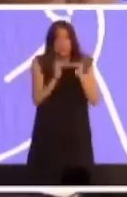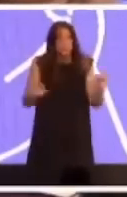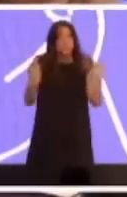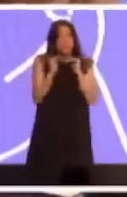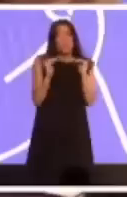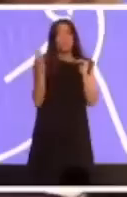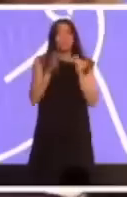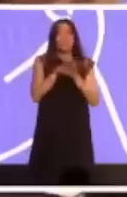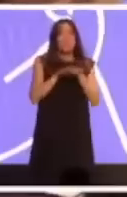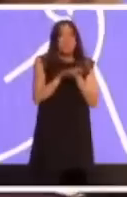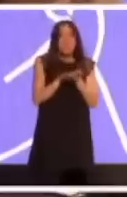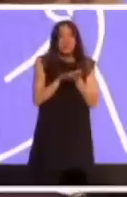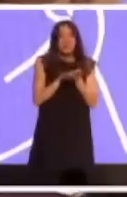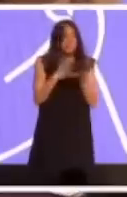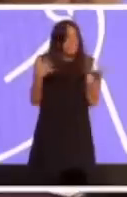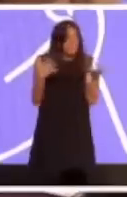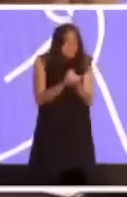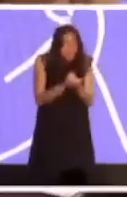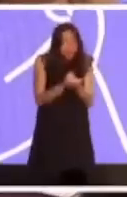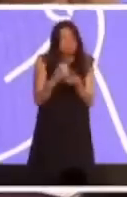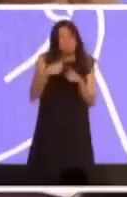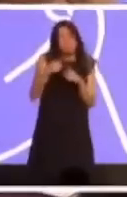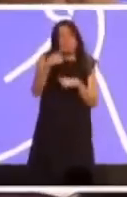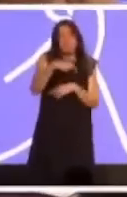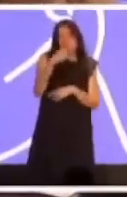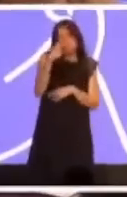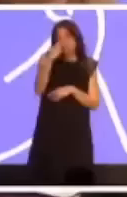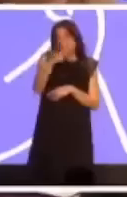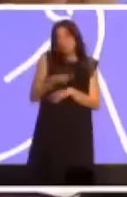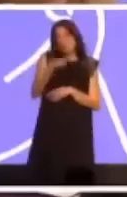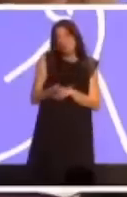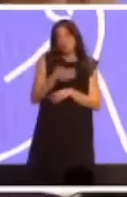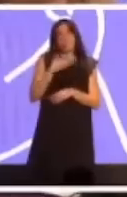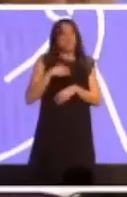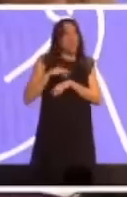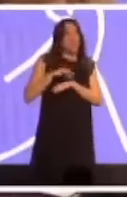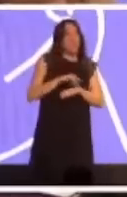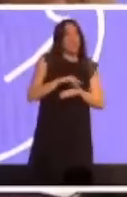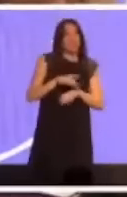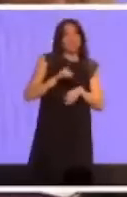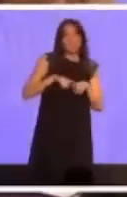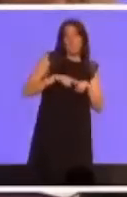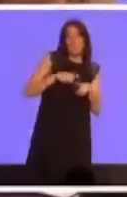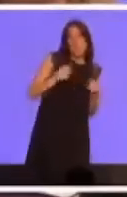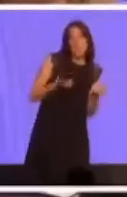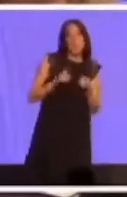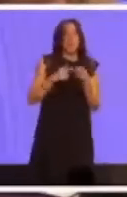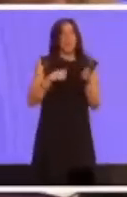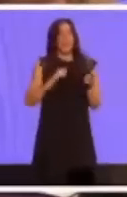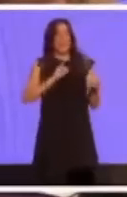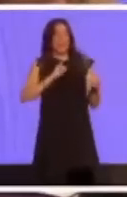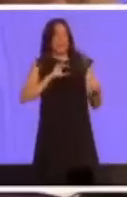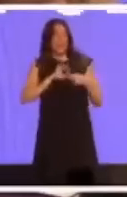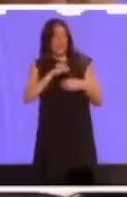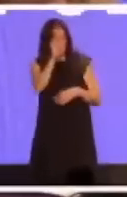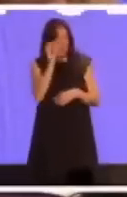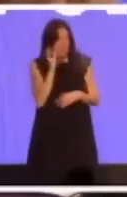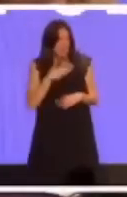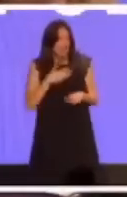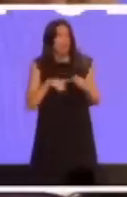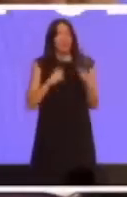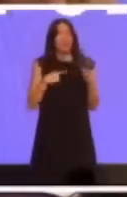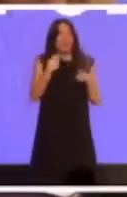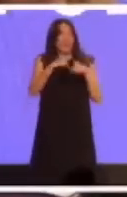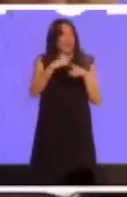de todo aquello que nos importa de nuestra orientación sexual de nuestra identidad de género de las cosas que